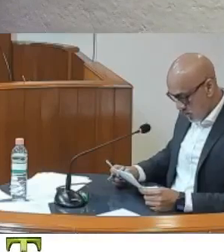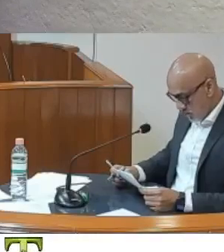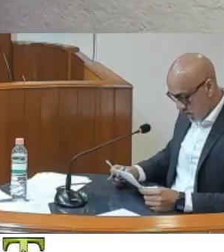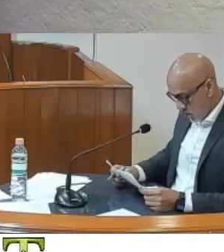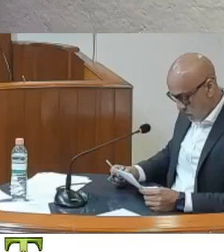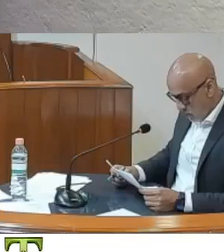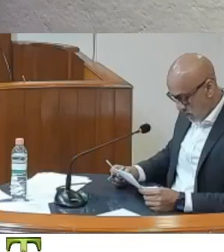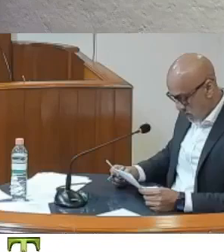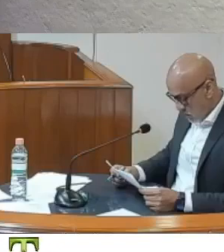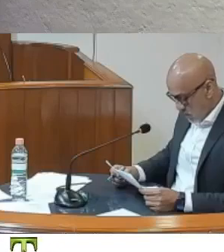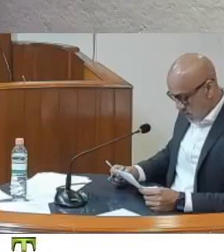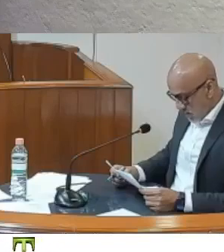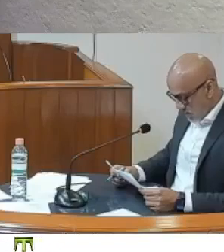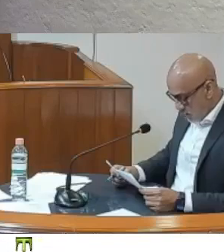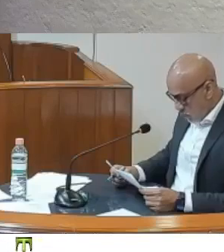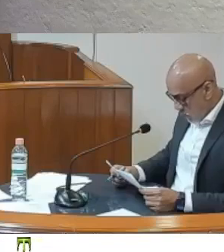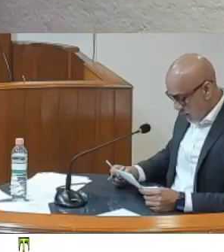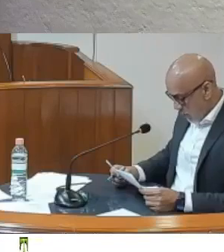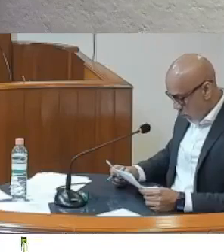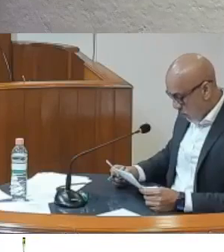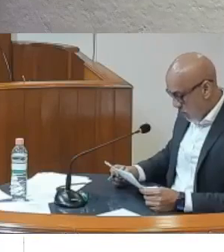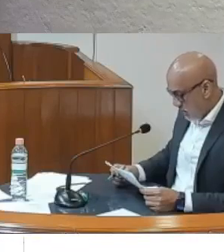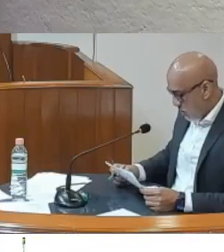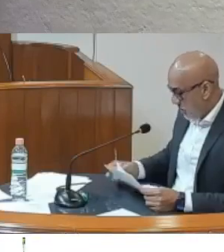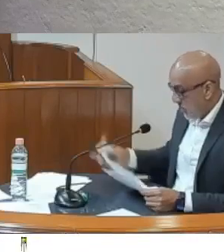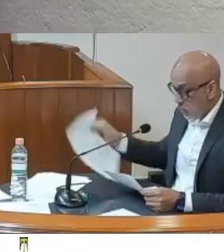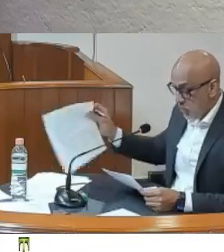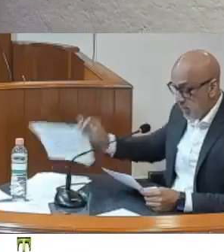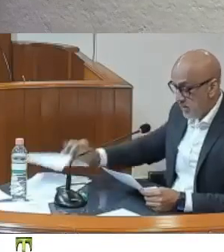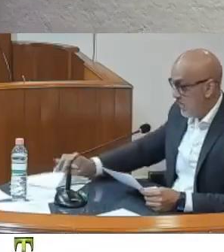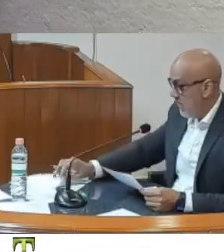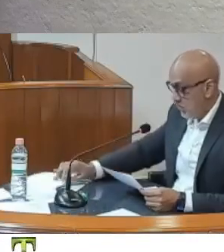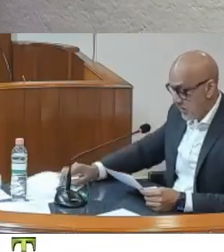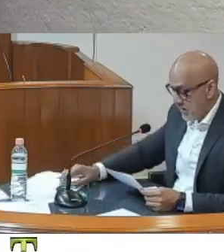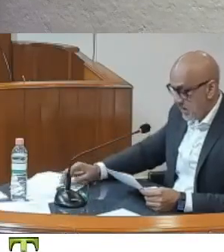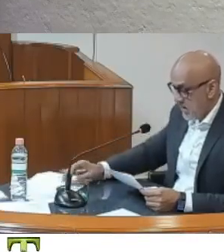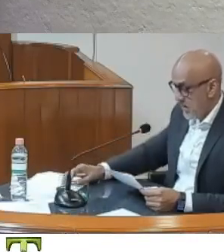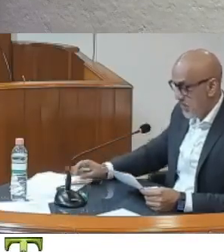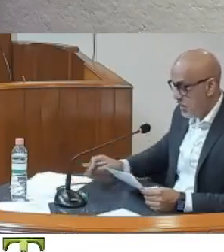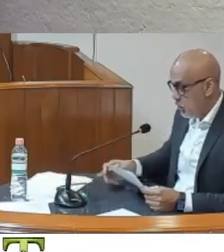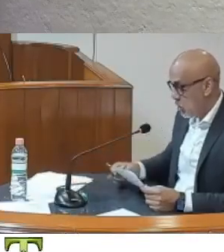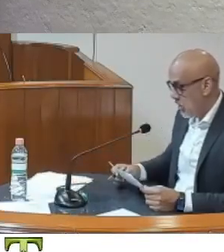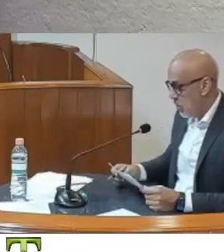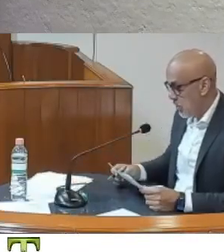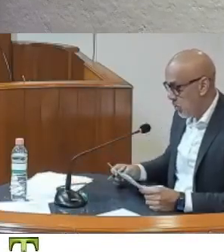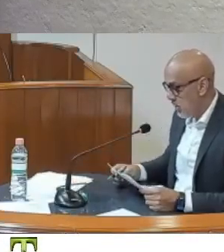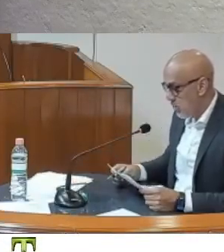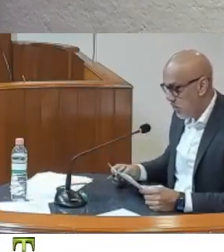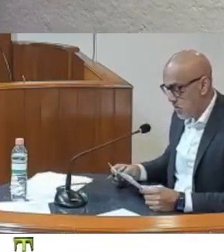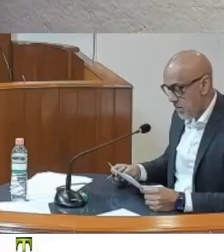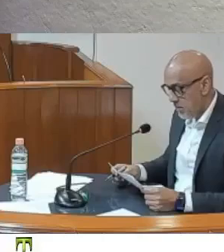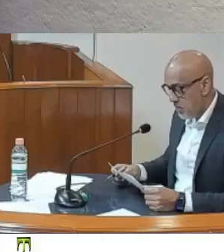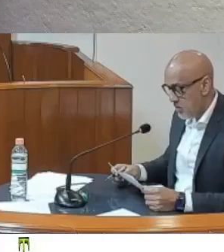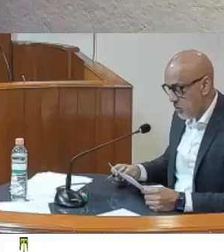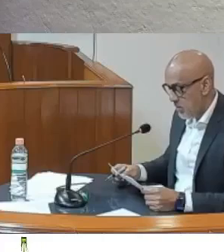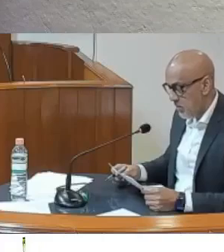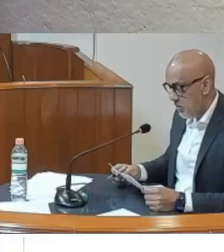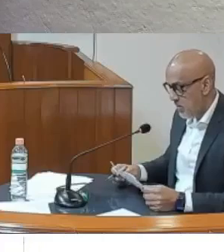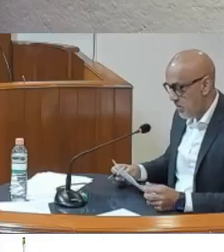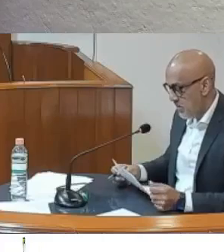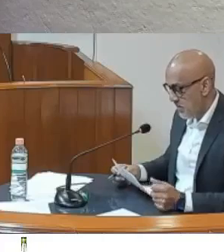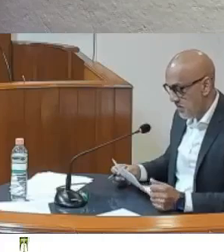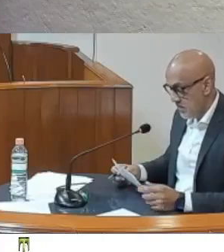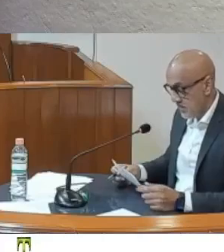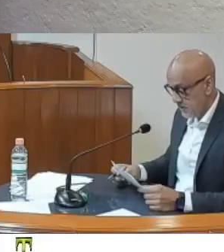Consejo Municipal Comunitario, así como la incorporación de la comunidad afromexicana en dicho órgano de gobierno para el proceso